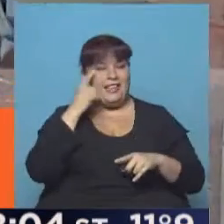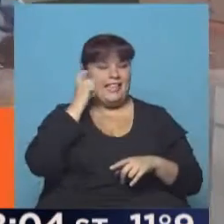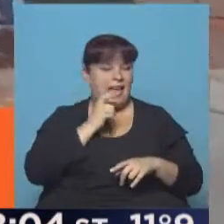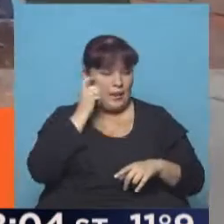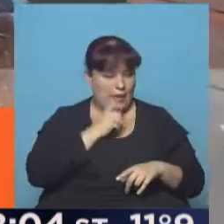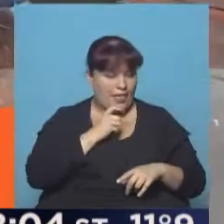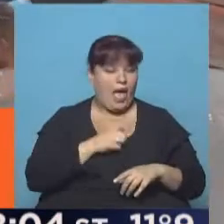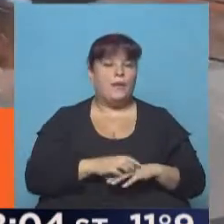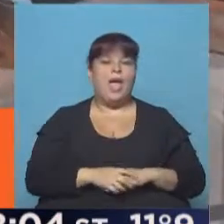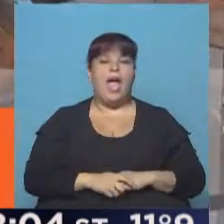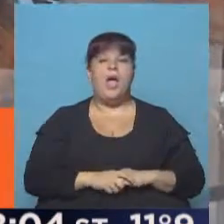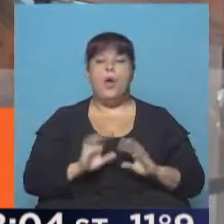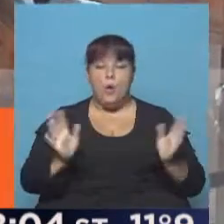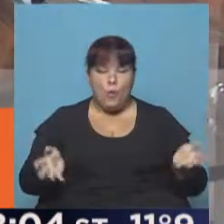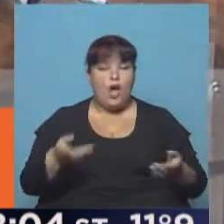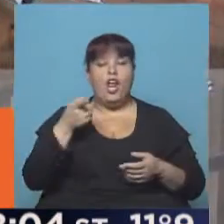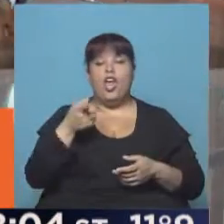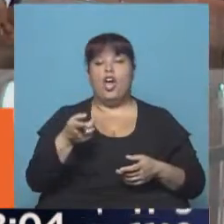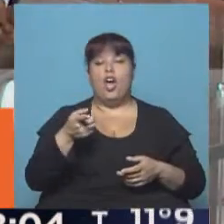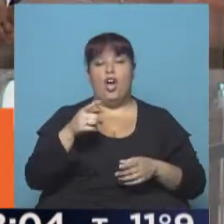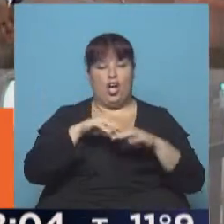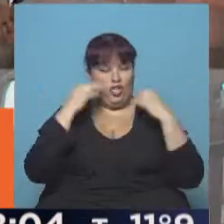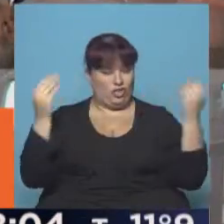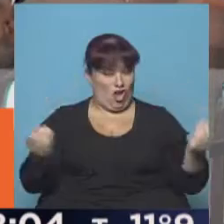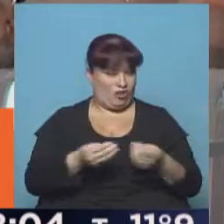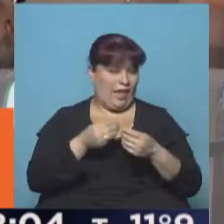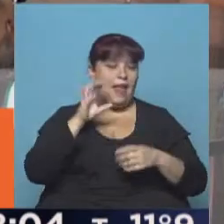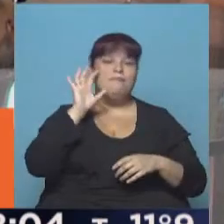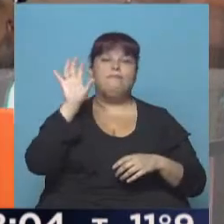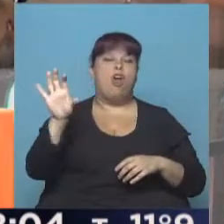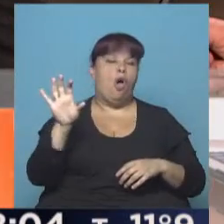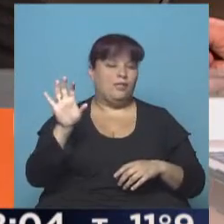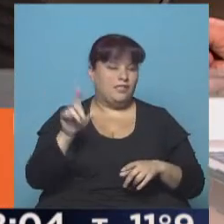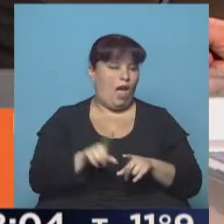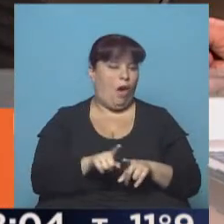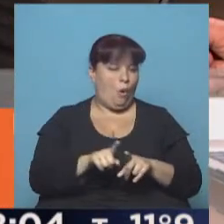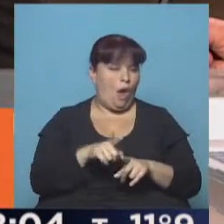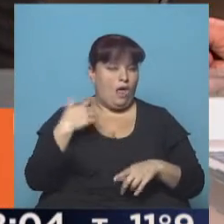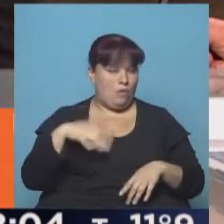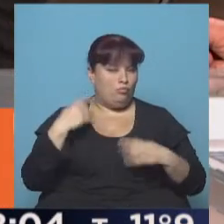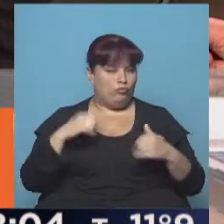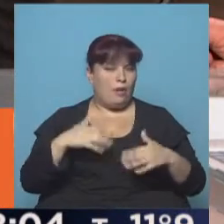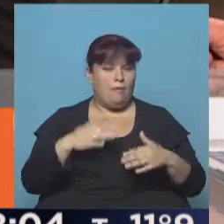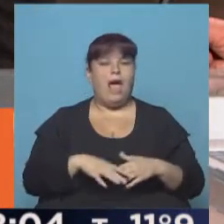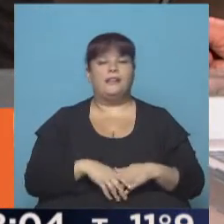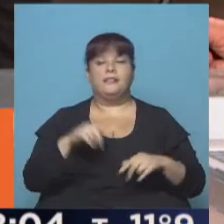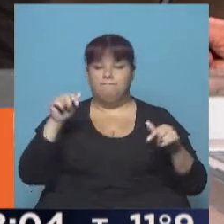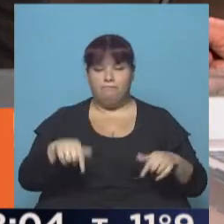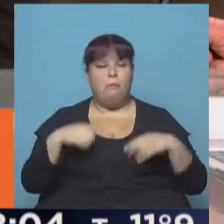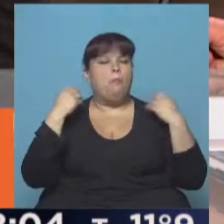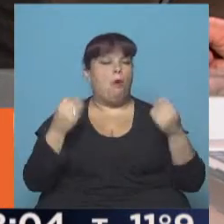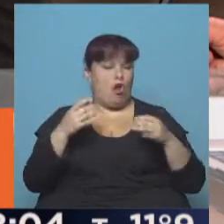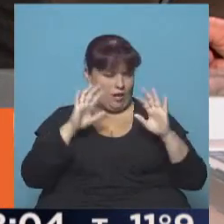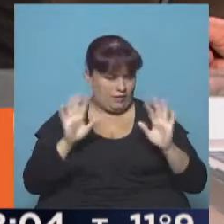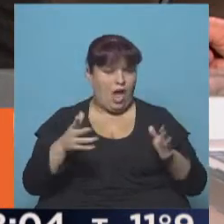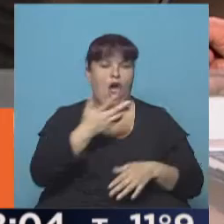Rivadavia. Y bueno, estos números que para la provincia son muy importantes, y aquí está el porqué.